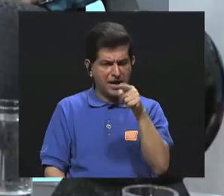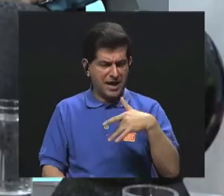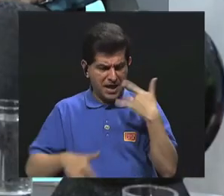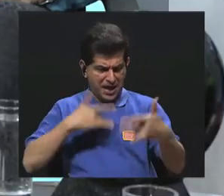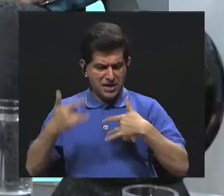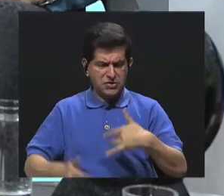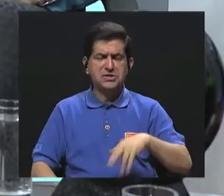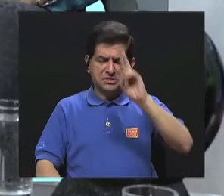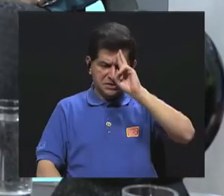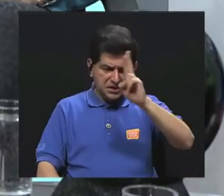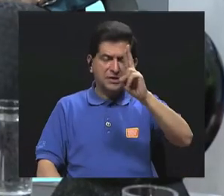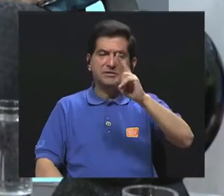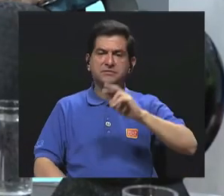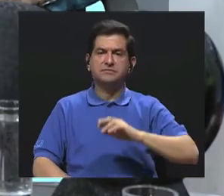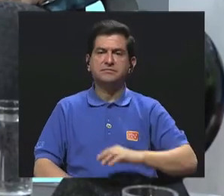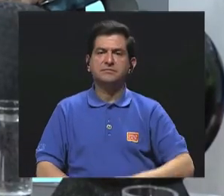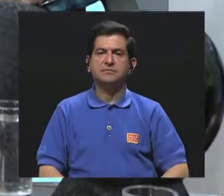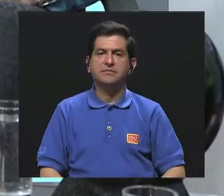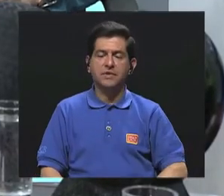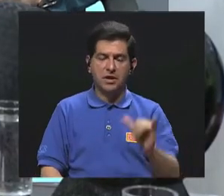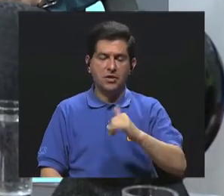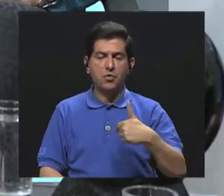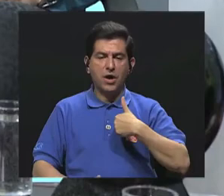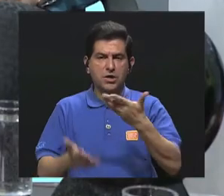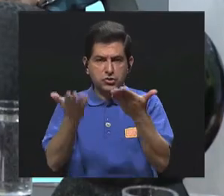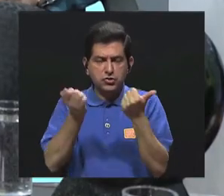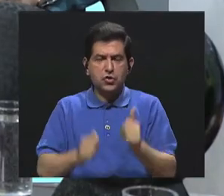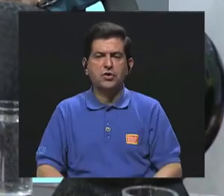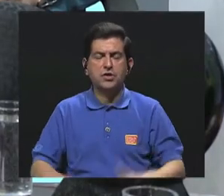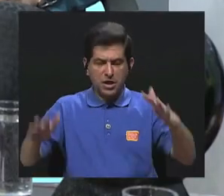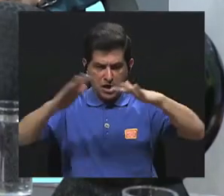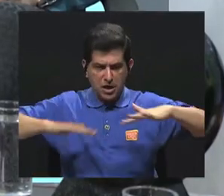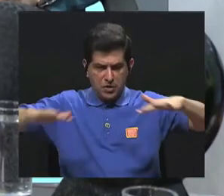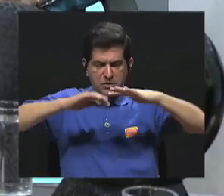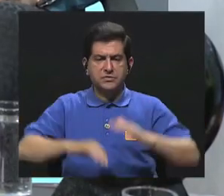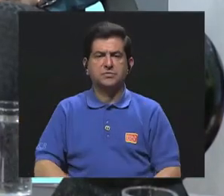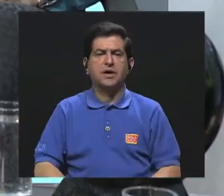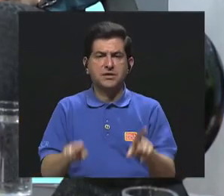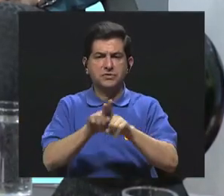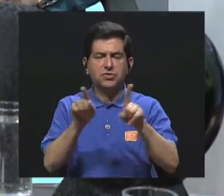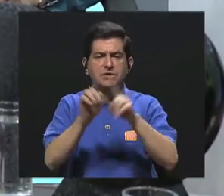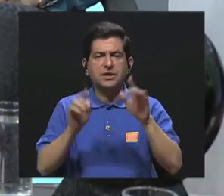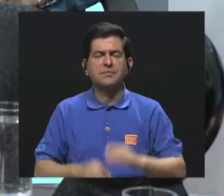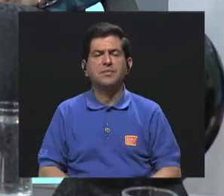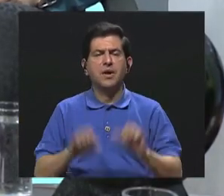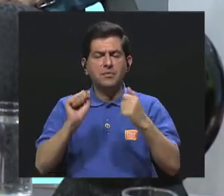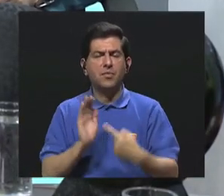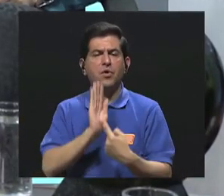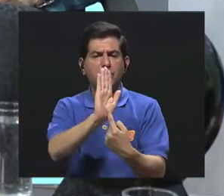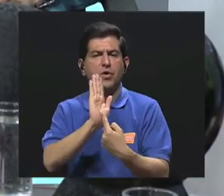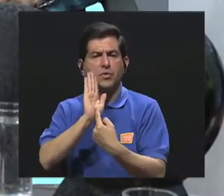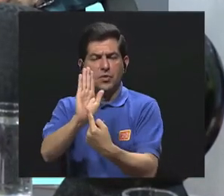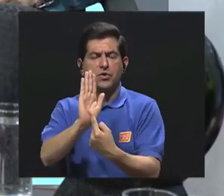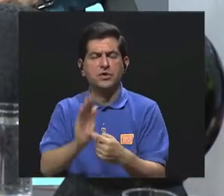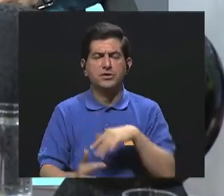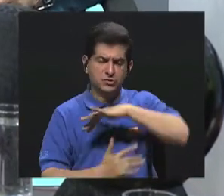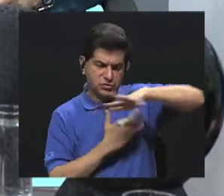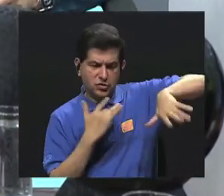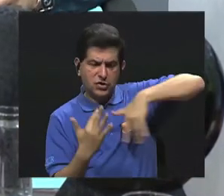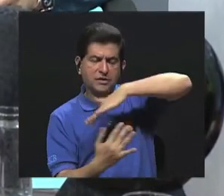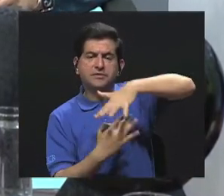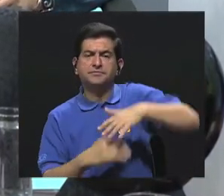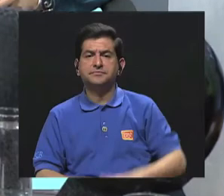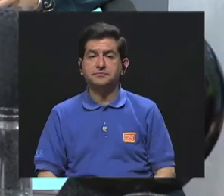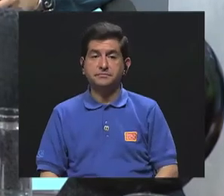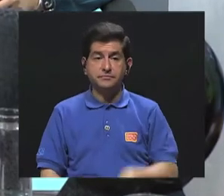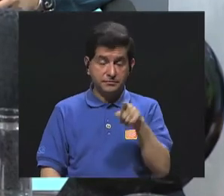ese reconocimiento, y quiero como darles ese espacio y buscar como espacios donde proyecciones bastante interactivas, donde